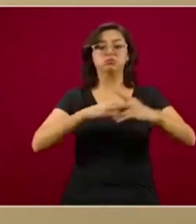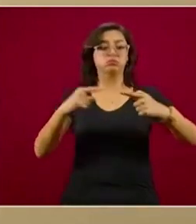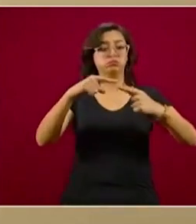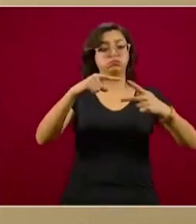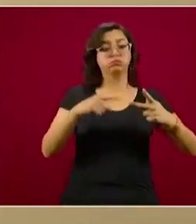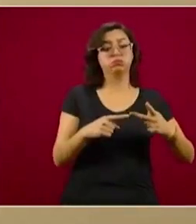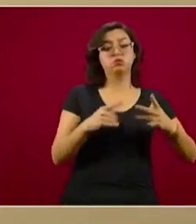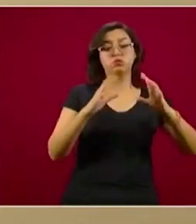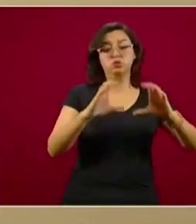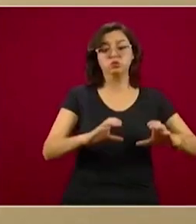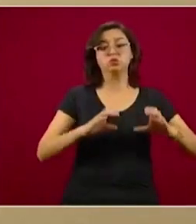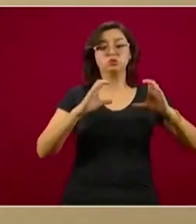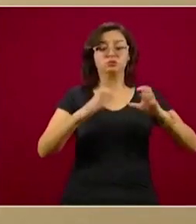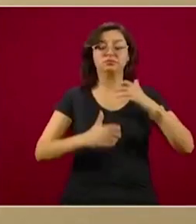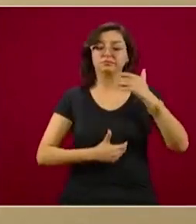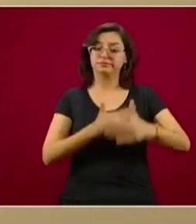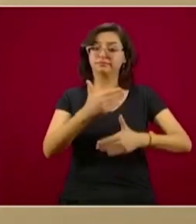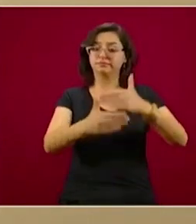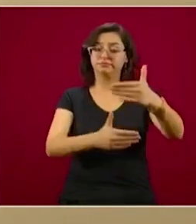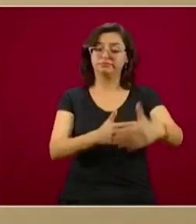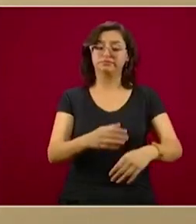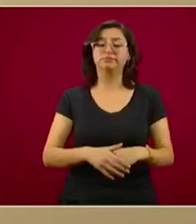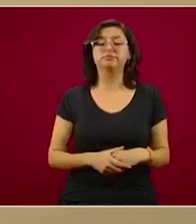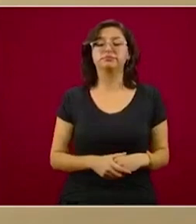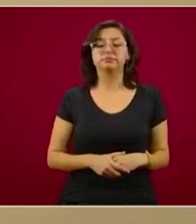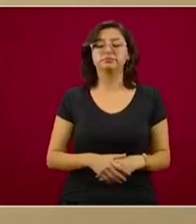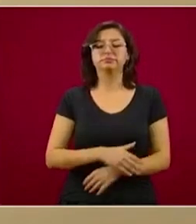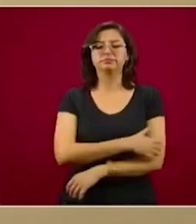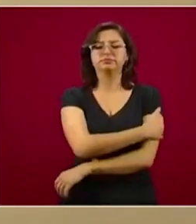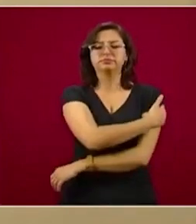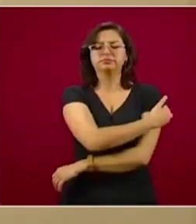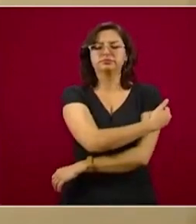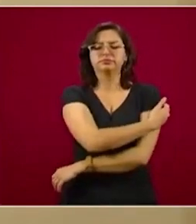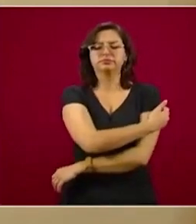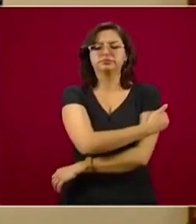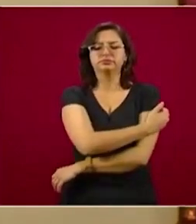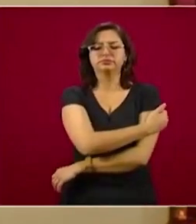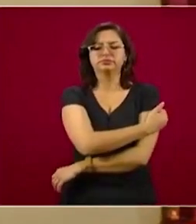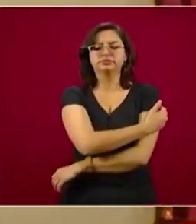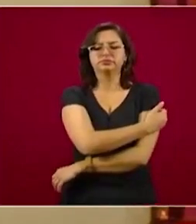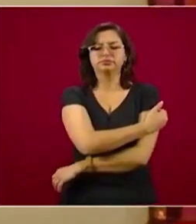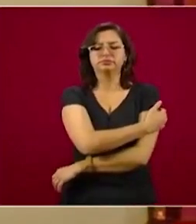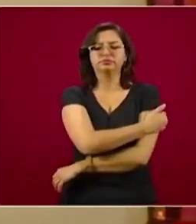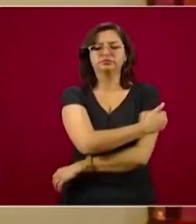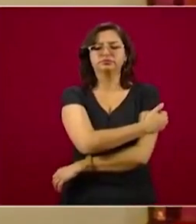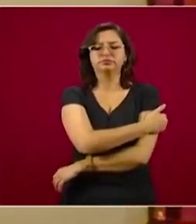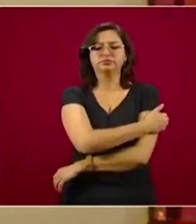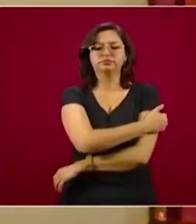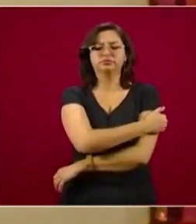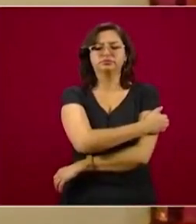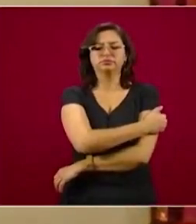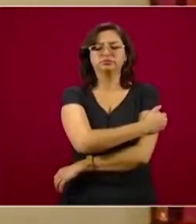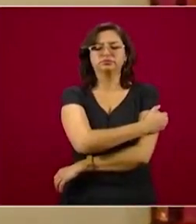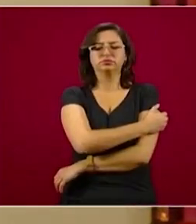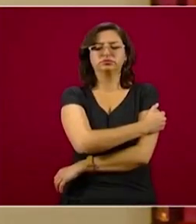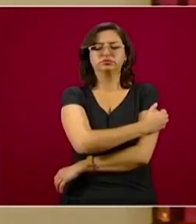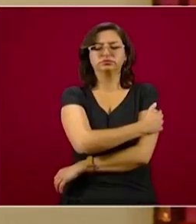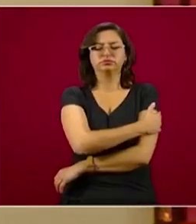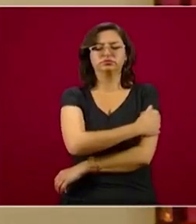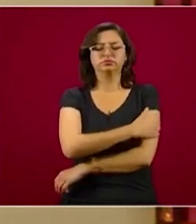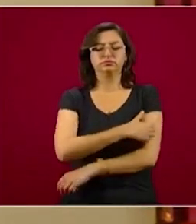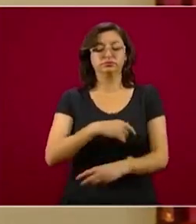para ir y avanzar. Otro principio es solidaridad con todos y no discriminación.